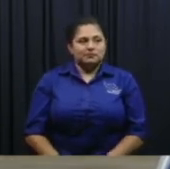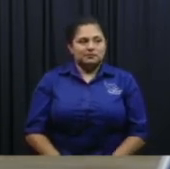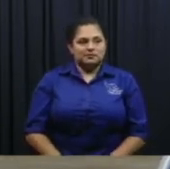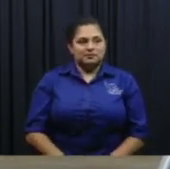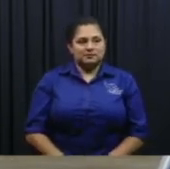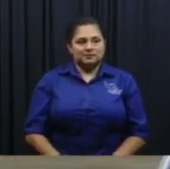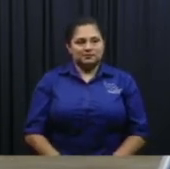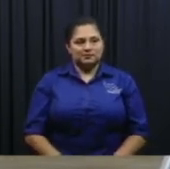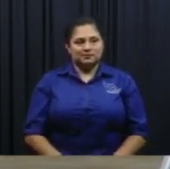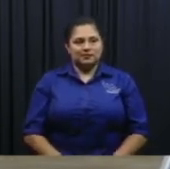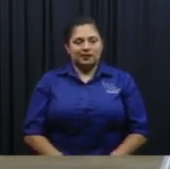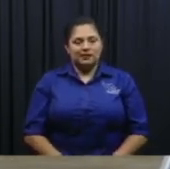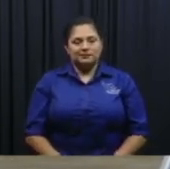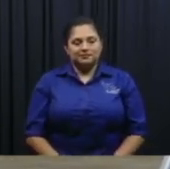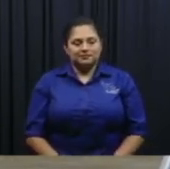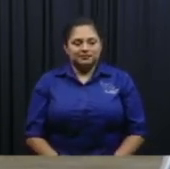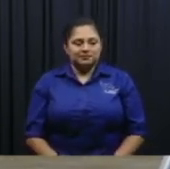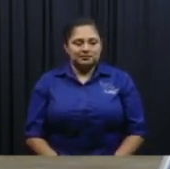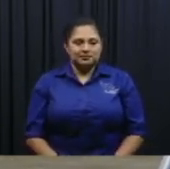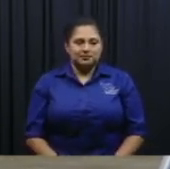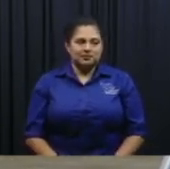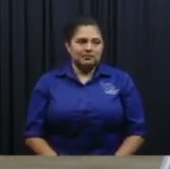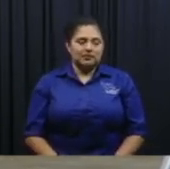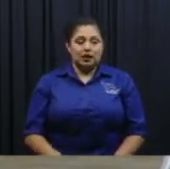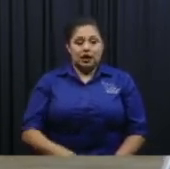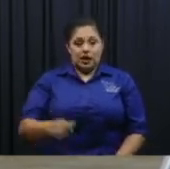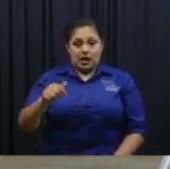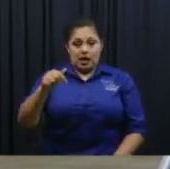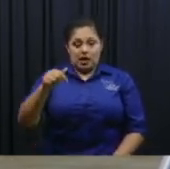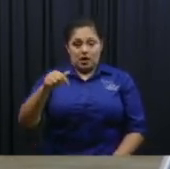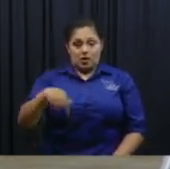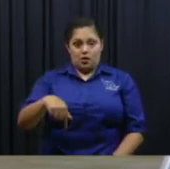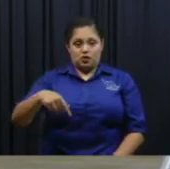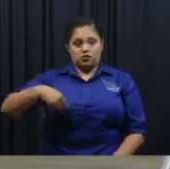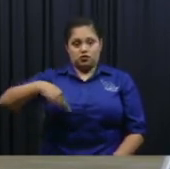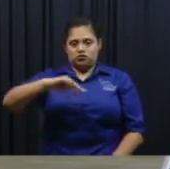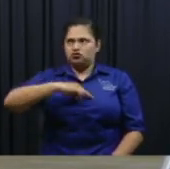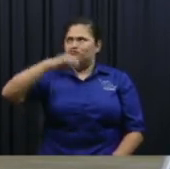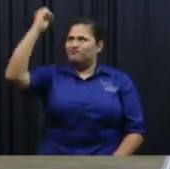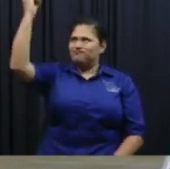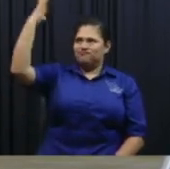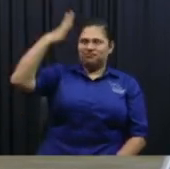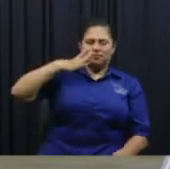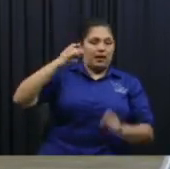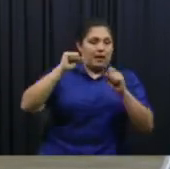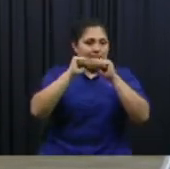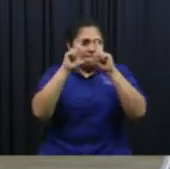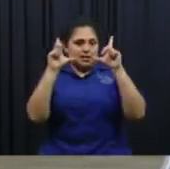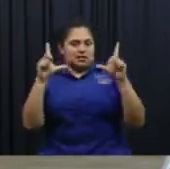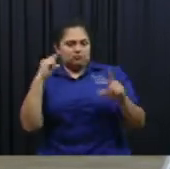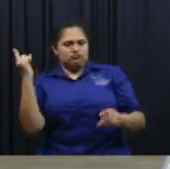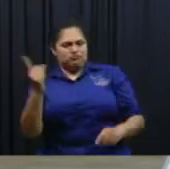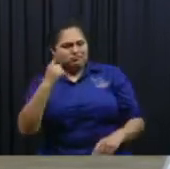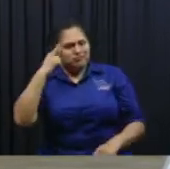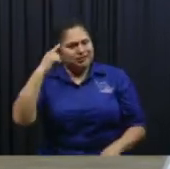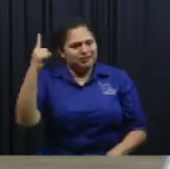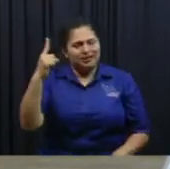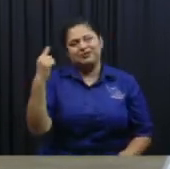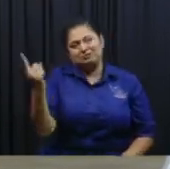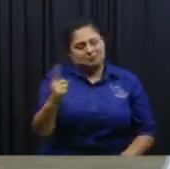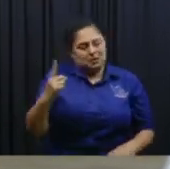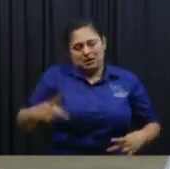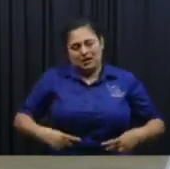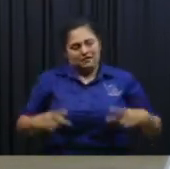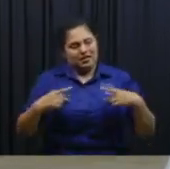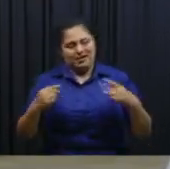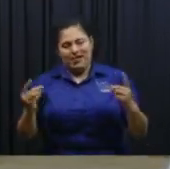les había dicho no se va Pero bueno Ay hermanos hemos estado con una bendición extraordinaria todo el día pero toda la vida